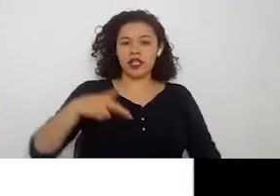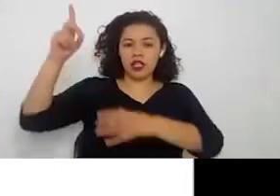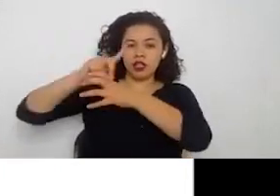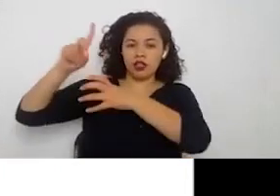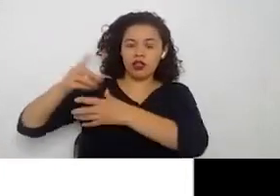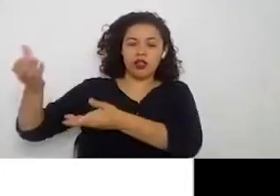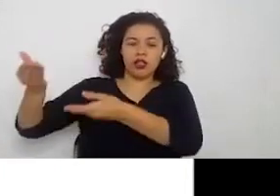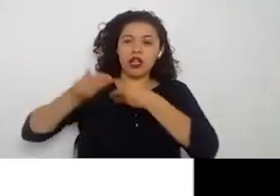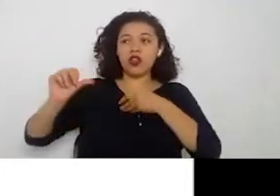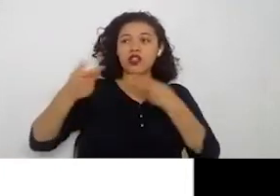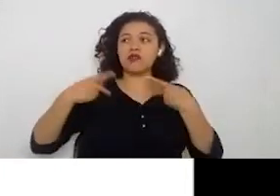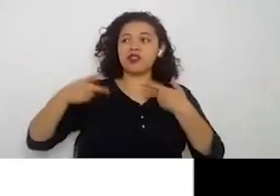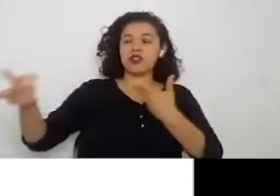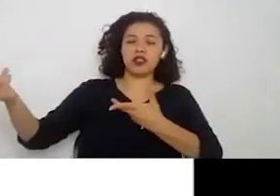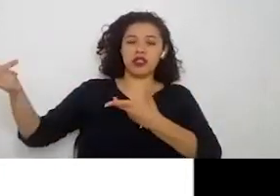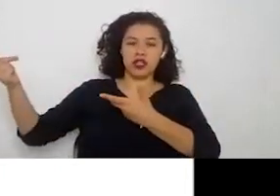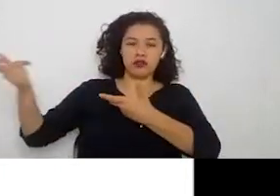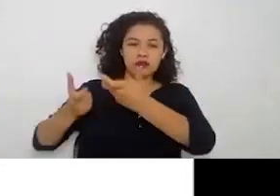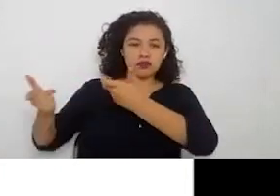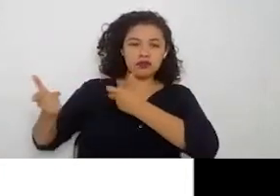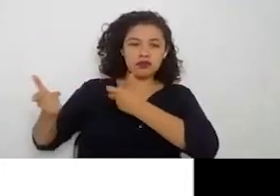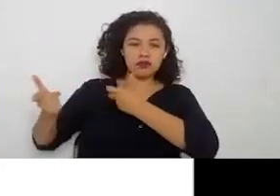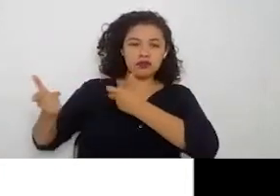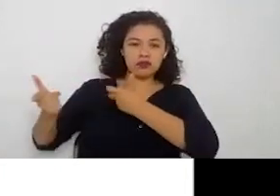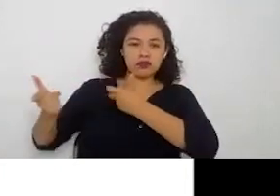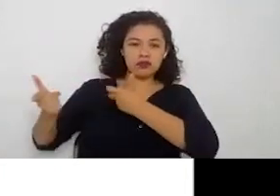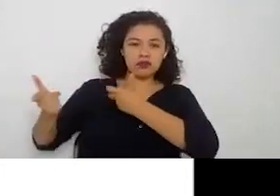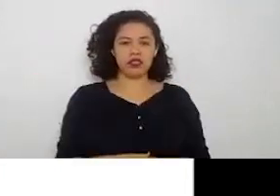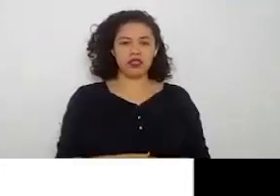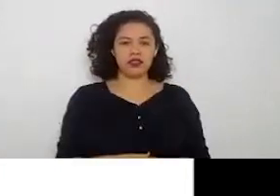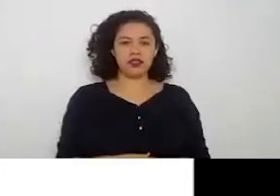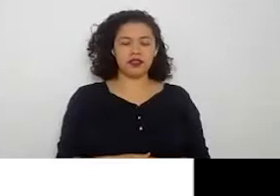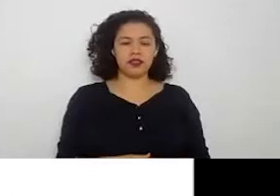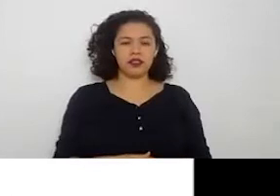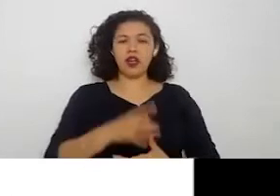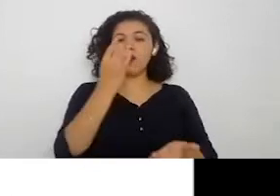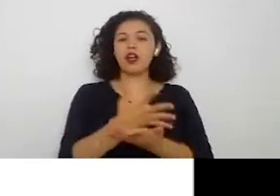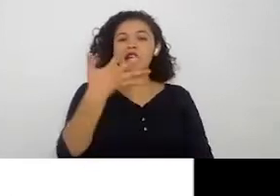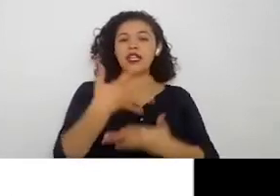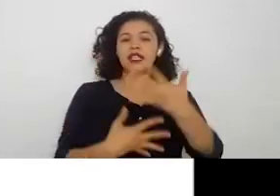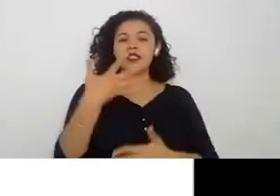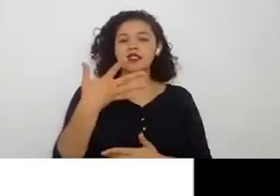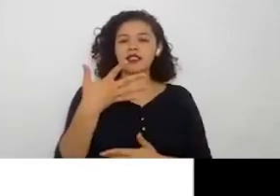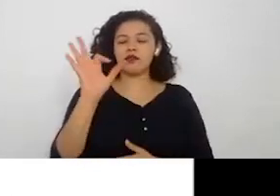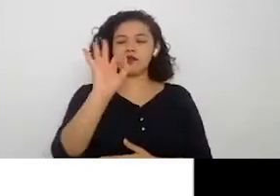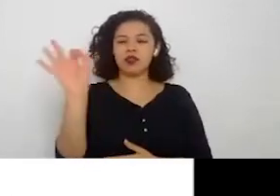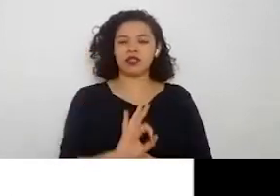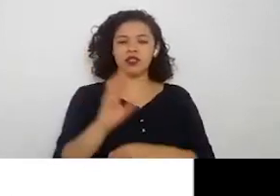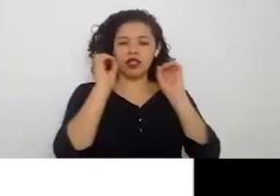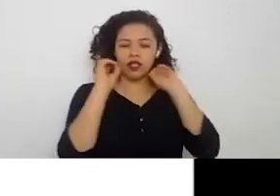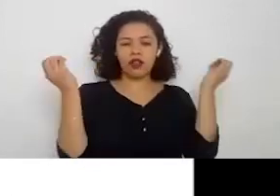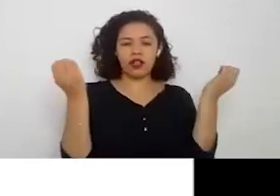recursos externos. Esto me dice que solamente el 15% de las organizaciones, ¿sí?,